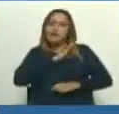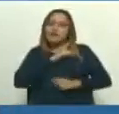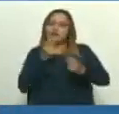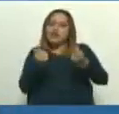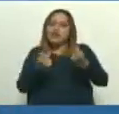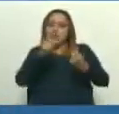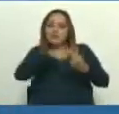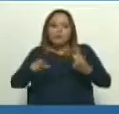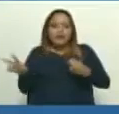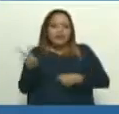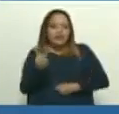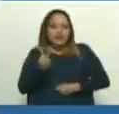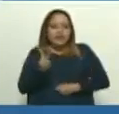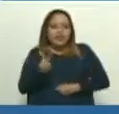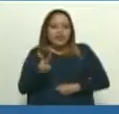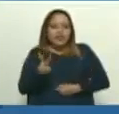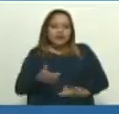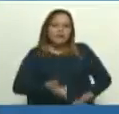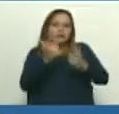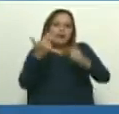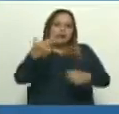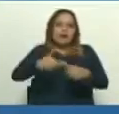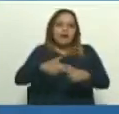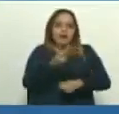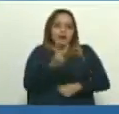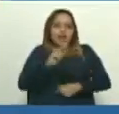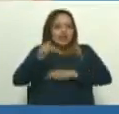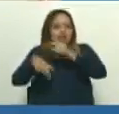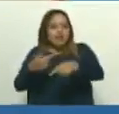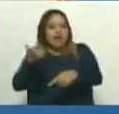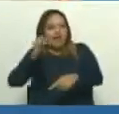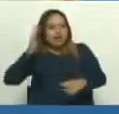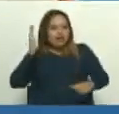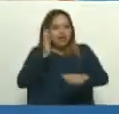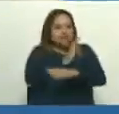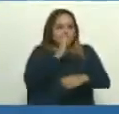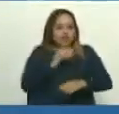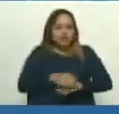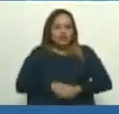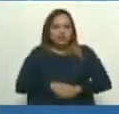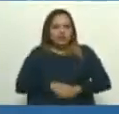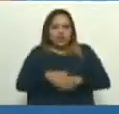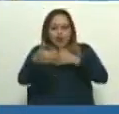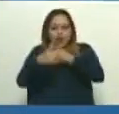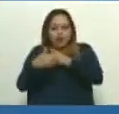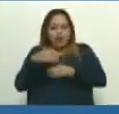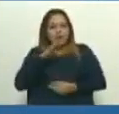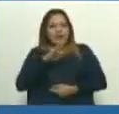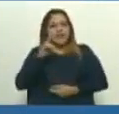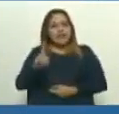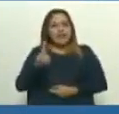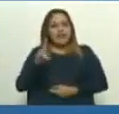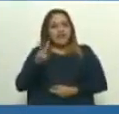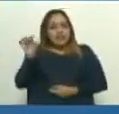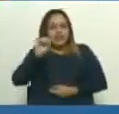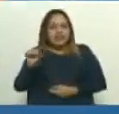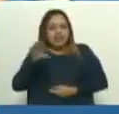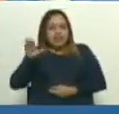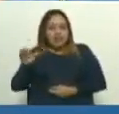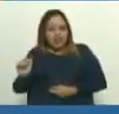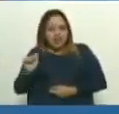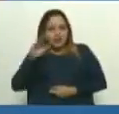es PDVSA. Porque inmediatamente después vinieron las sanciones contra PDVSA y ustedes pueden ver acá la